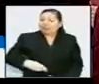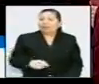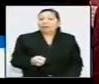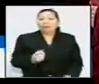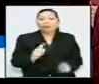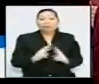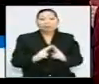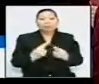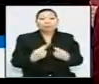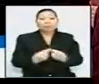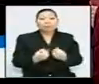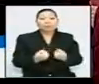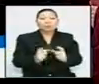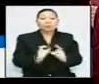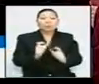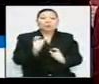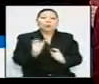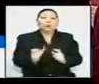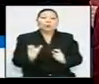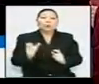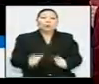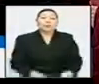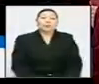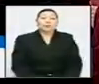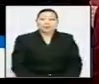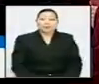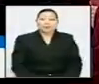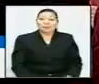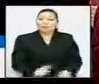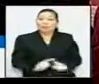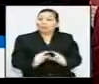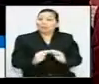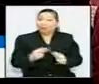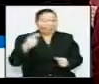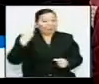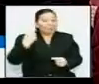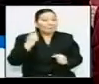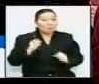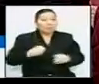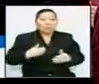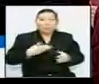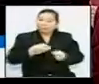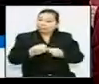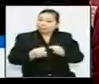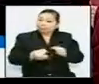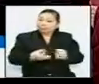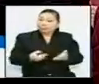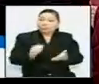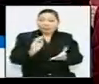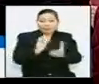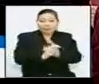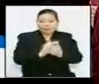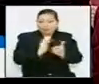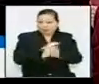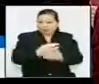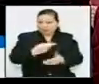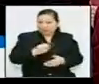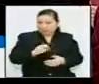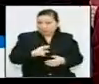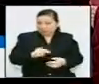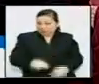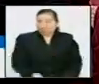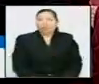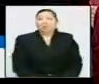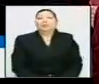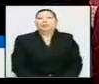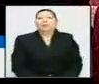ella convocó a muchos congresistas de diferentes bancadas, para poder explicar sobre la adenda Chincheros. Nos llevó al Ministerio de